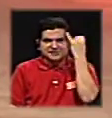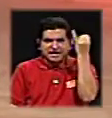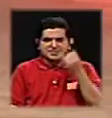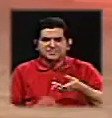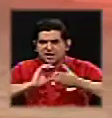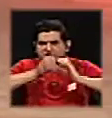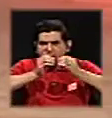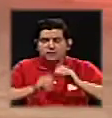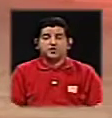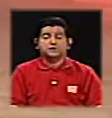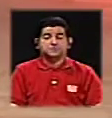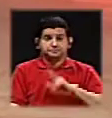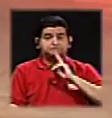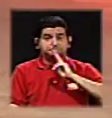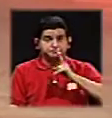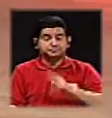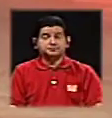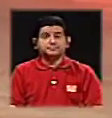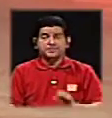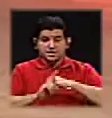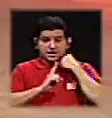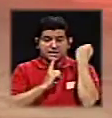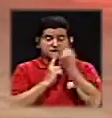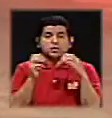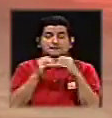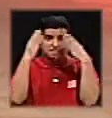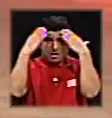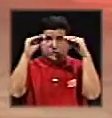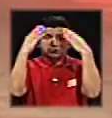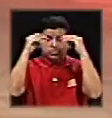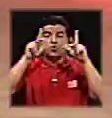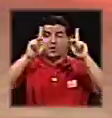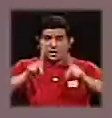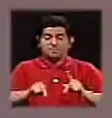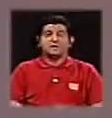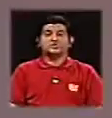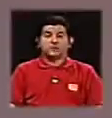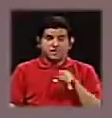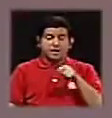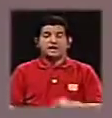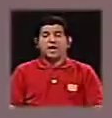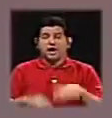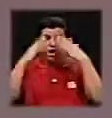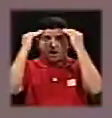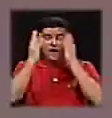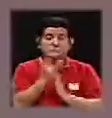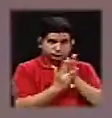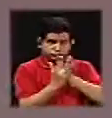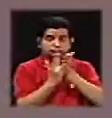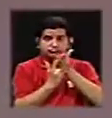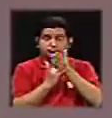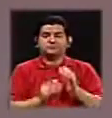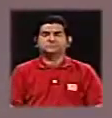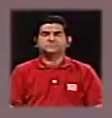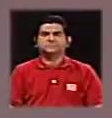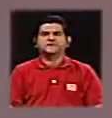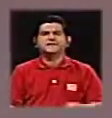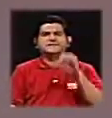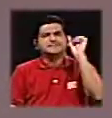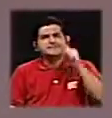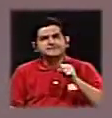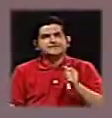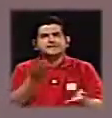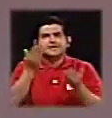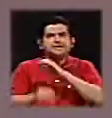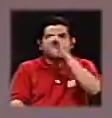datos? Bueno, ciertamente la sociedad cada vez está más informada y las personas se informan más. Ahora bien, sí hay